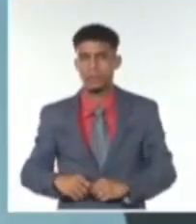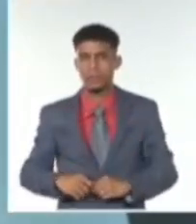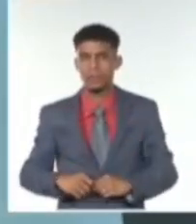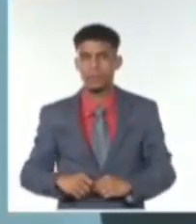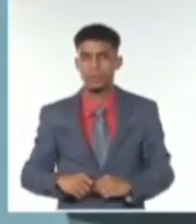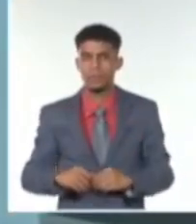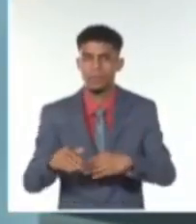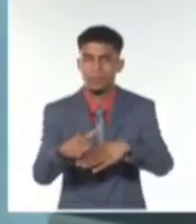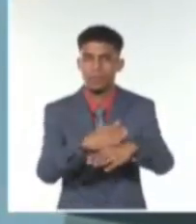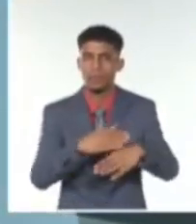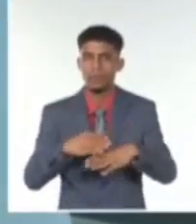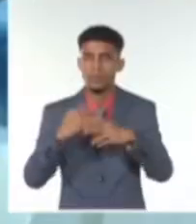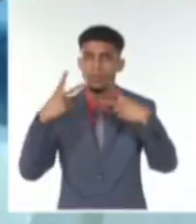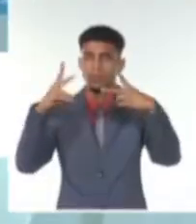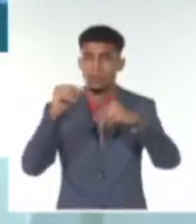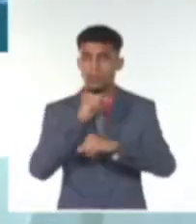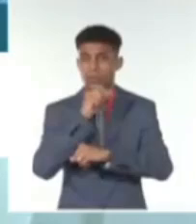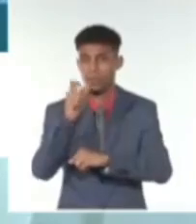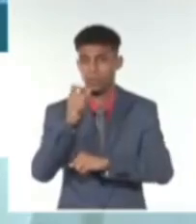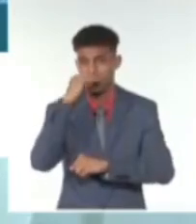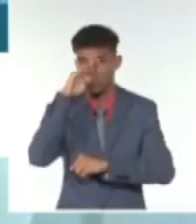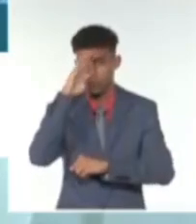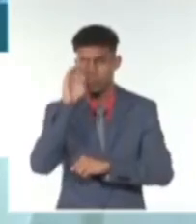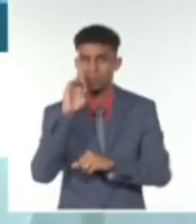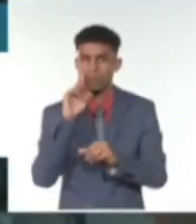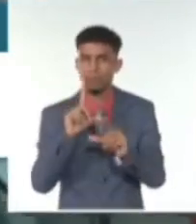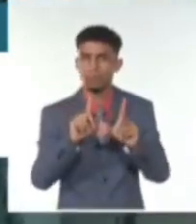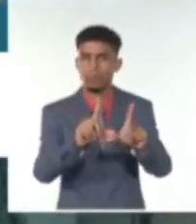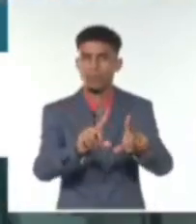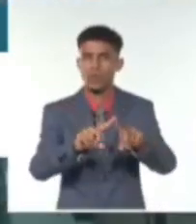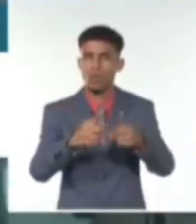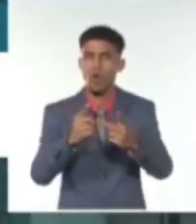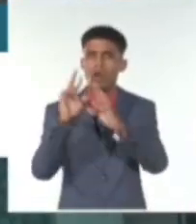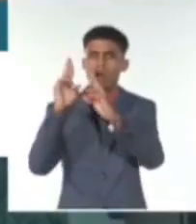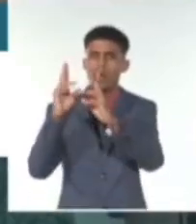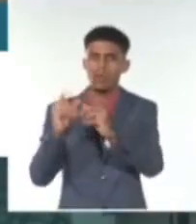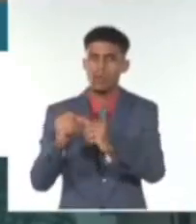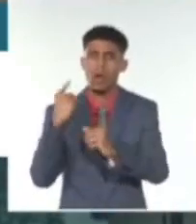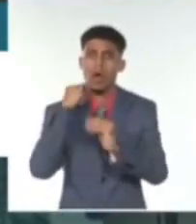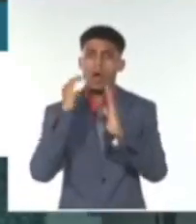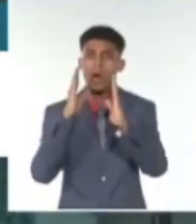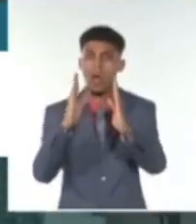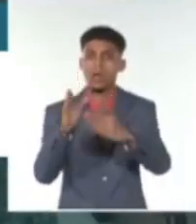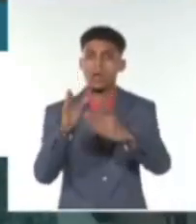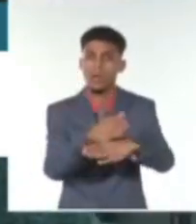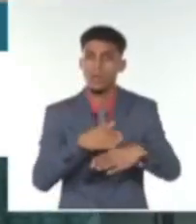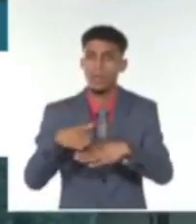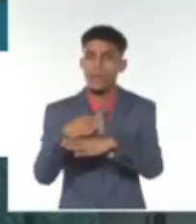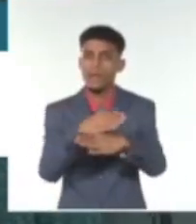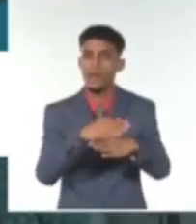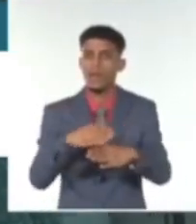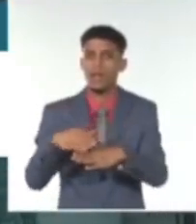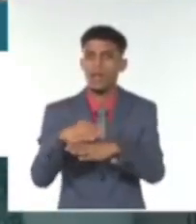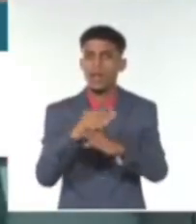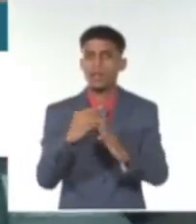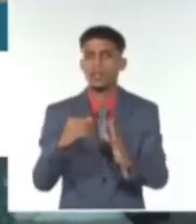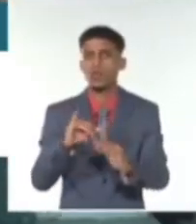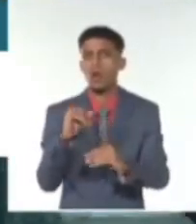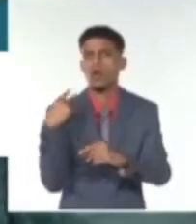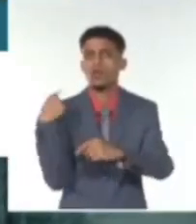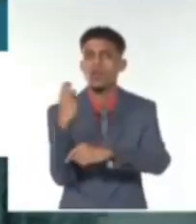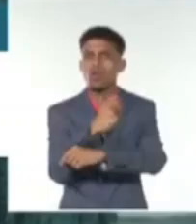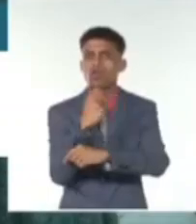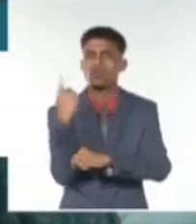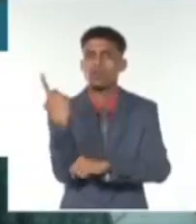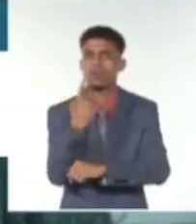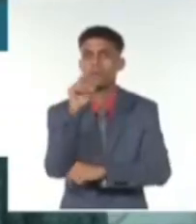Varios profesionales de la prensa cubana fueron reconocidos por sus resultados este año en las diversas categorías del Concurso Nacional de Periodismo 26